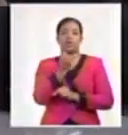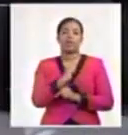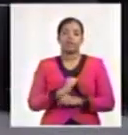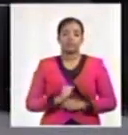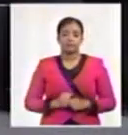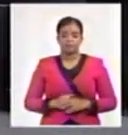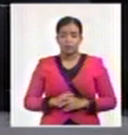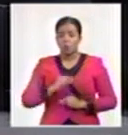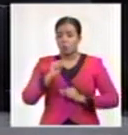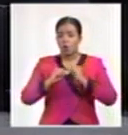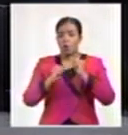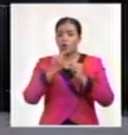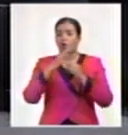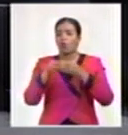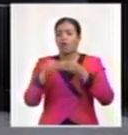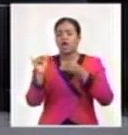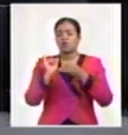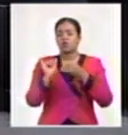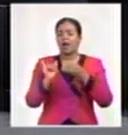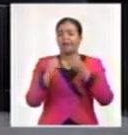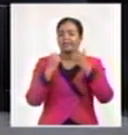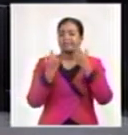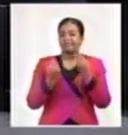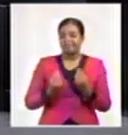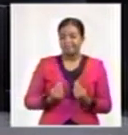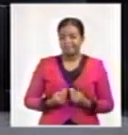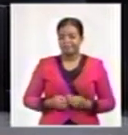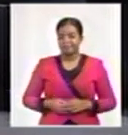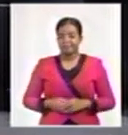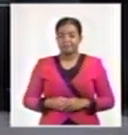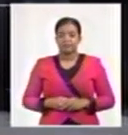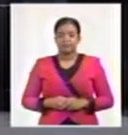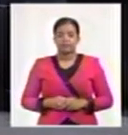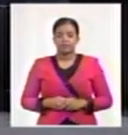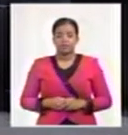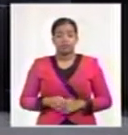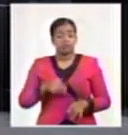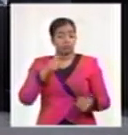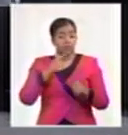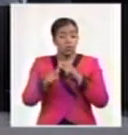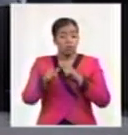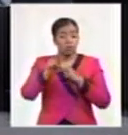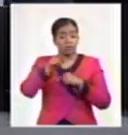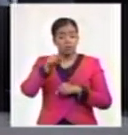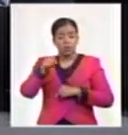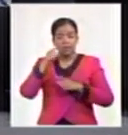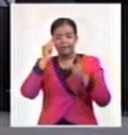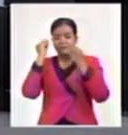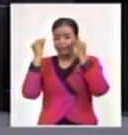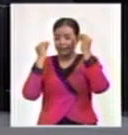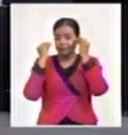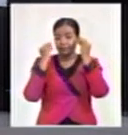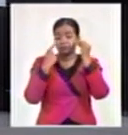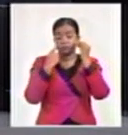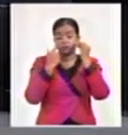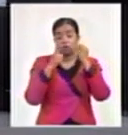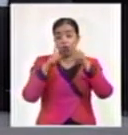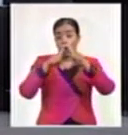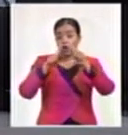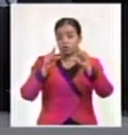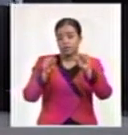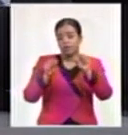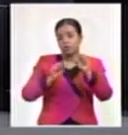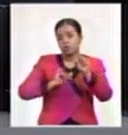otro fenómeno que los analistas señalan, que, bueno, a ver, vamos a manejar estos conceptos, aunque me parece que son un